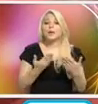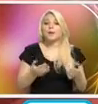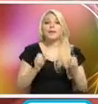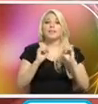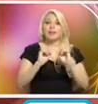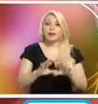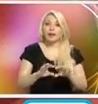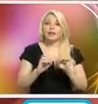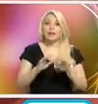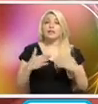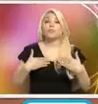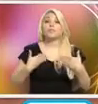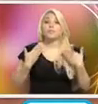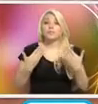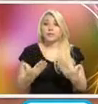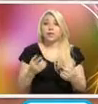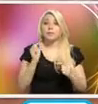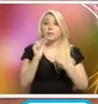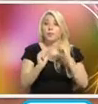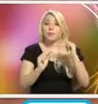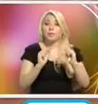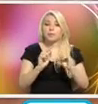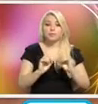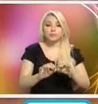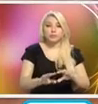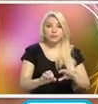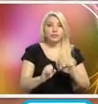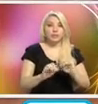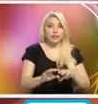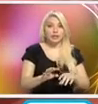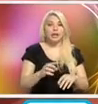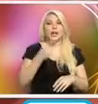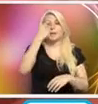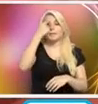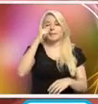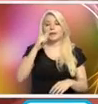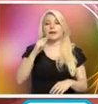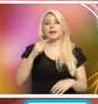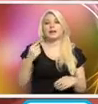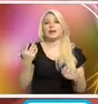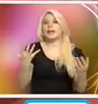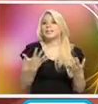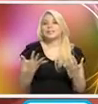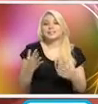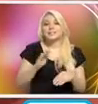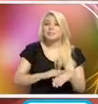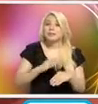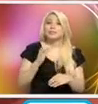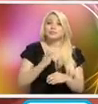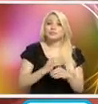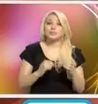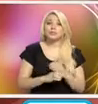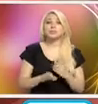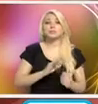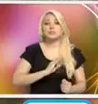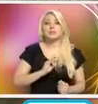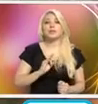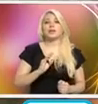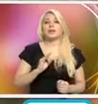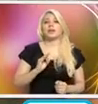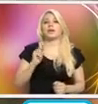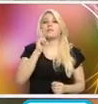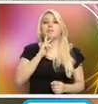traer, si lo vamos entendiendo como adolescencia no es un problema, adolescencia es un momento de oportunidad, tanto para ti como padre,